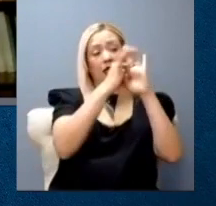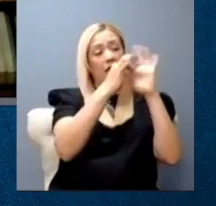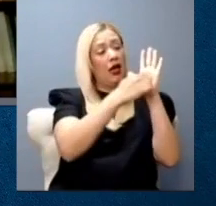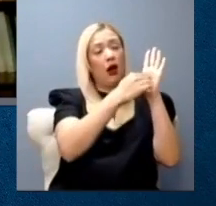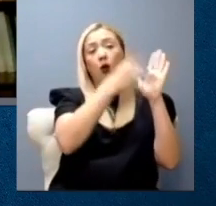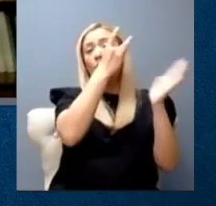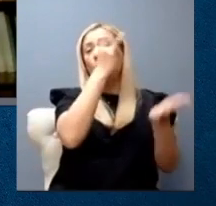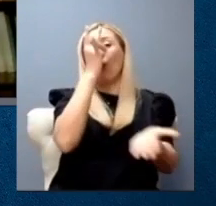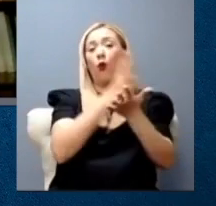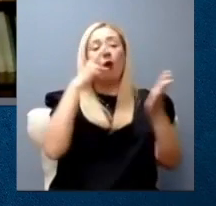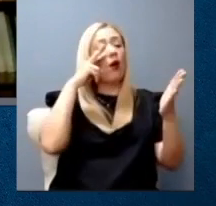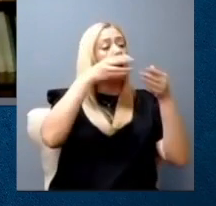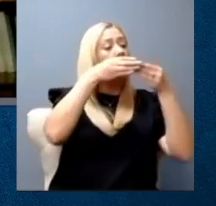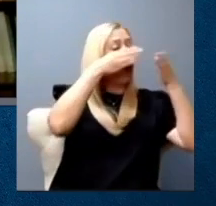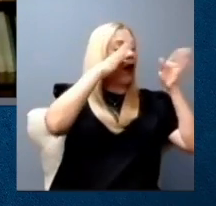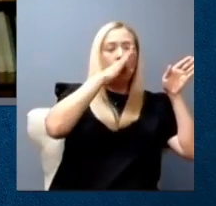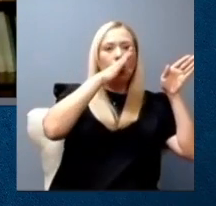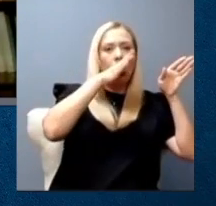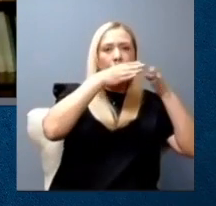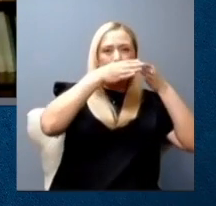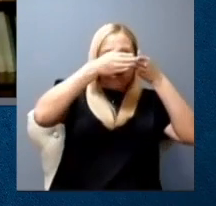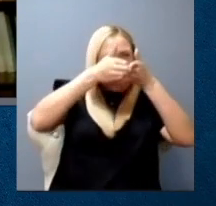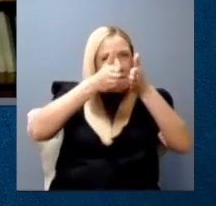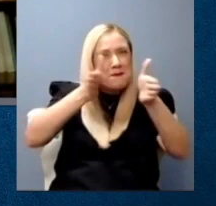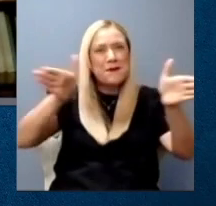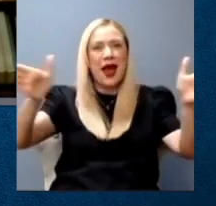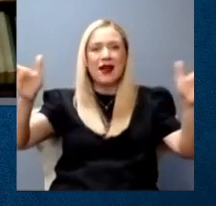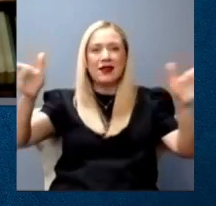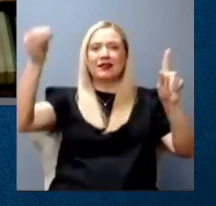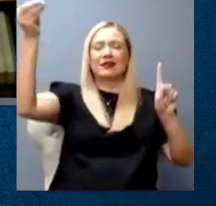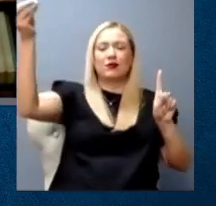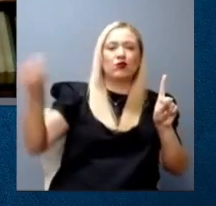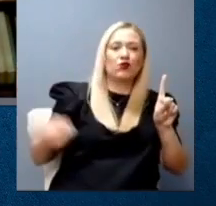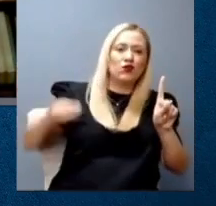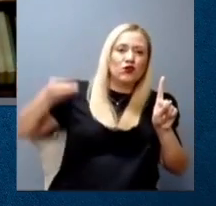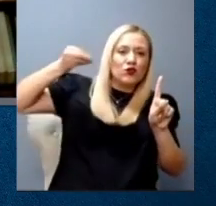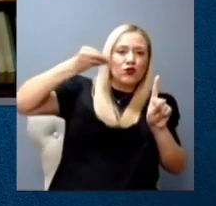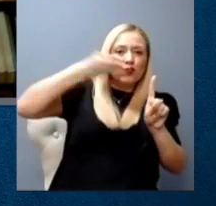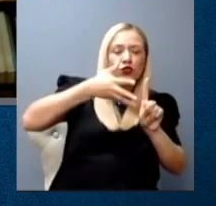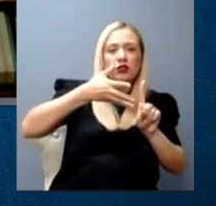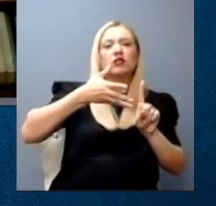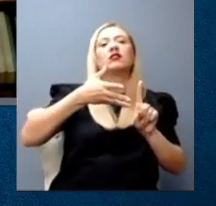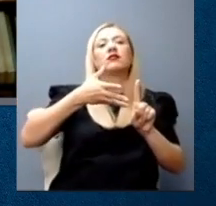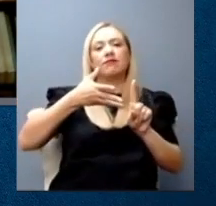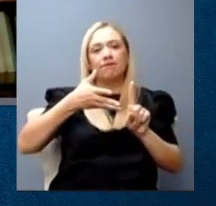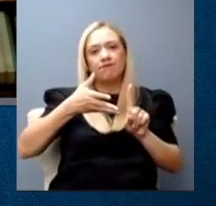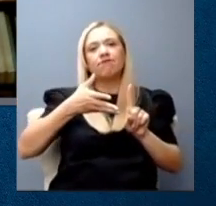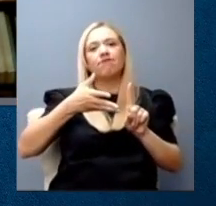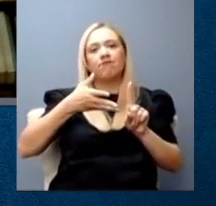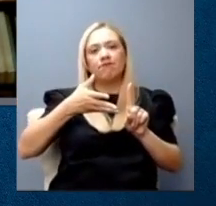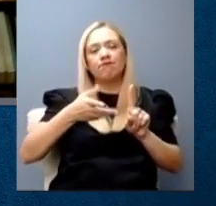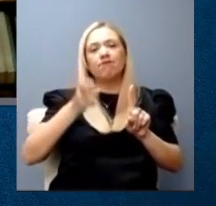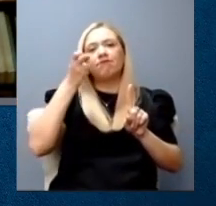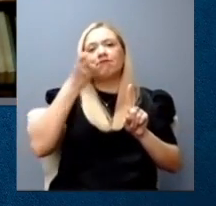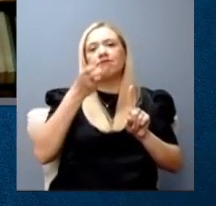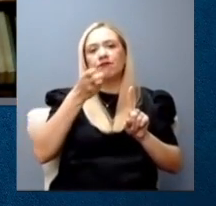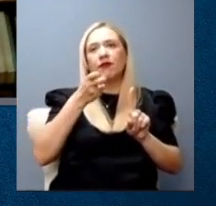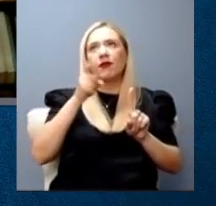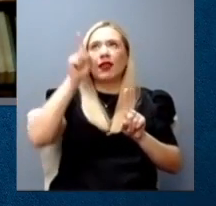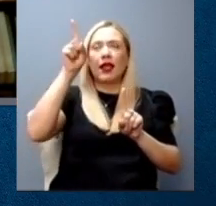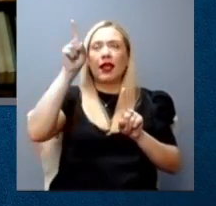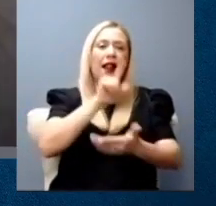abre el espectro, se complementa y se enriquece también haciéndola ver desde la